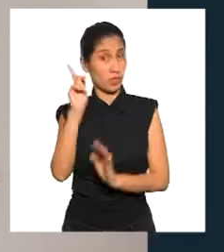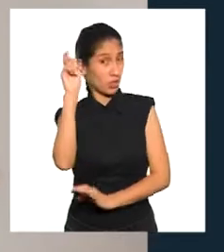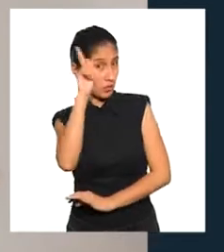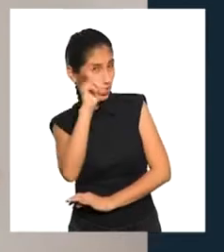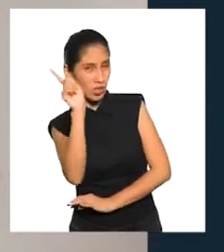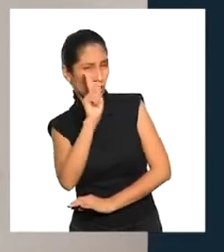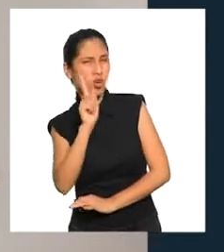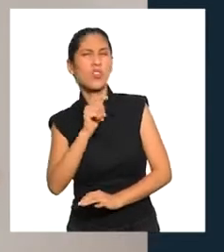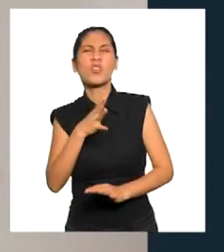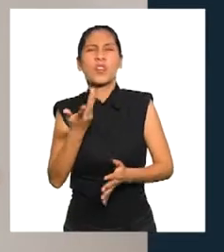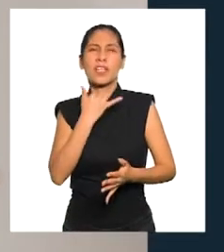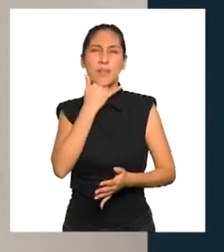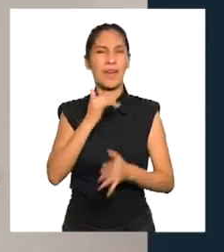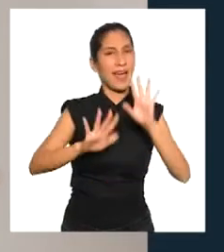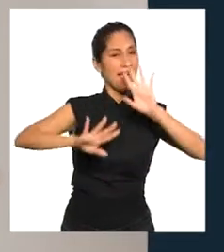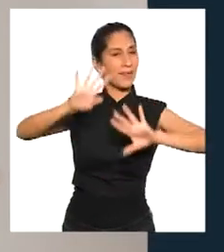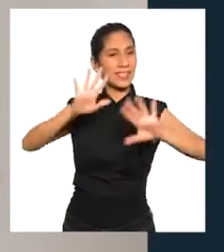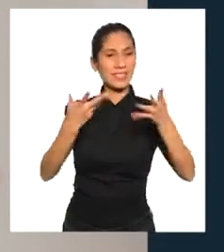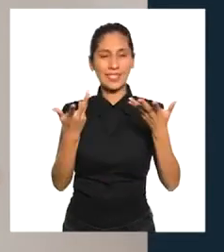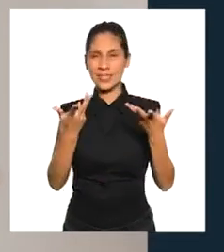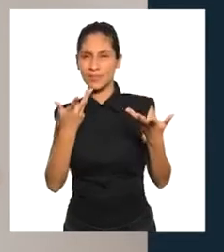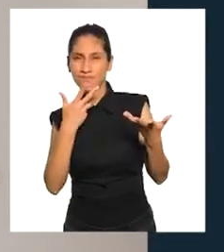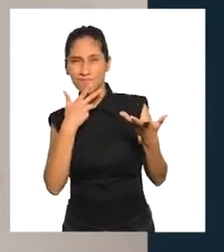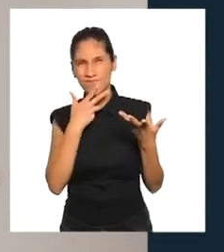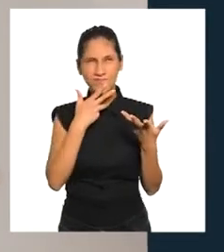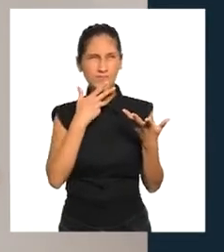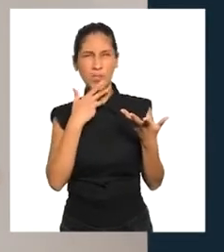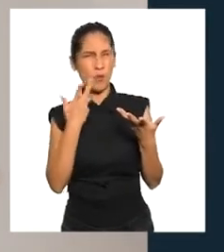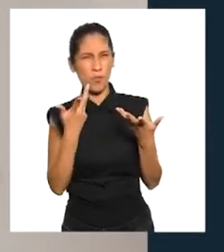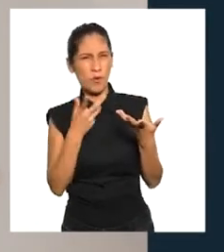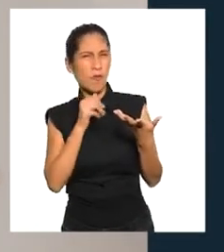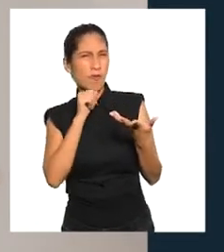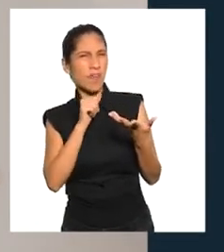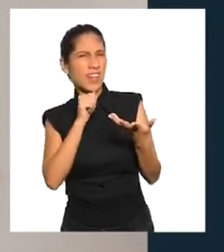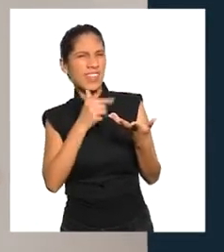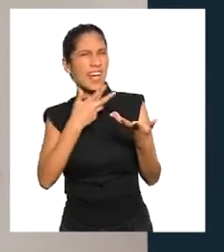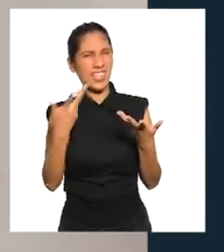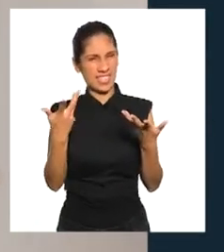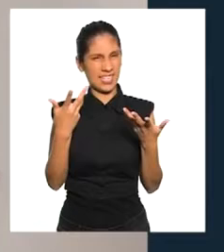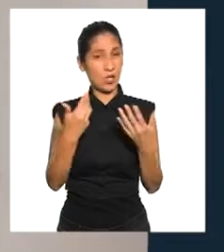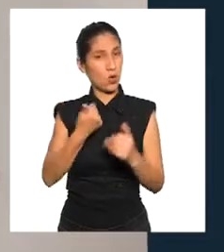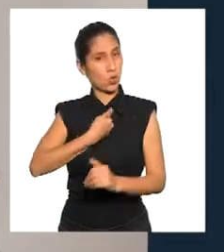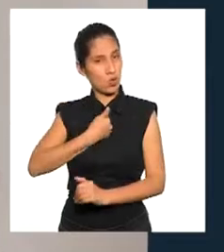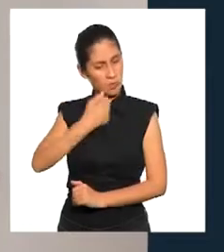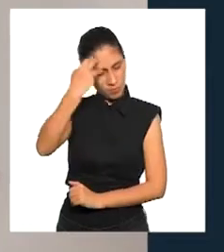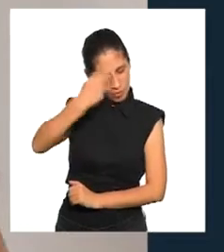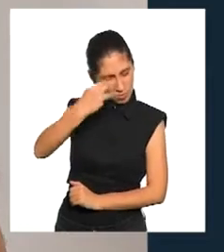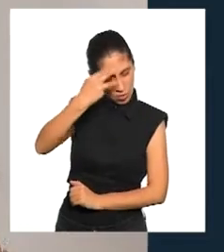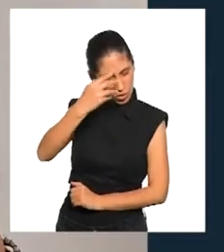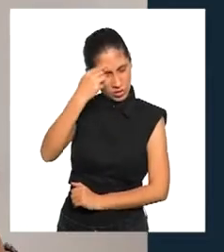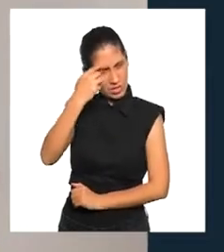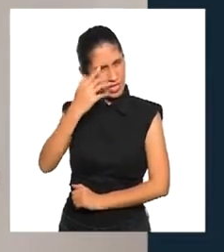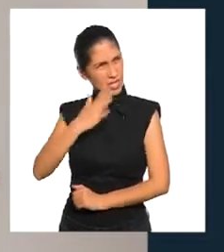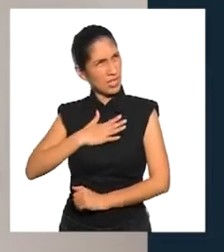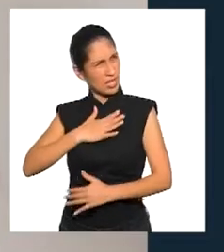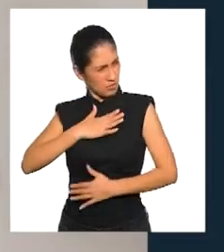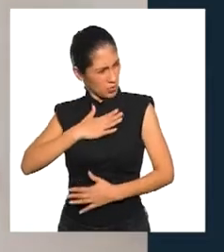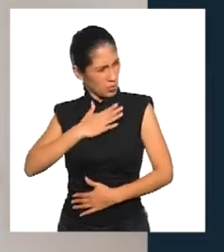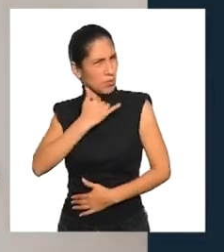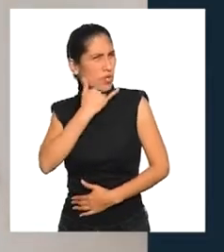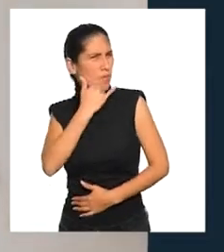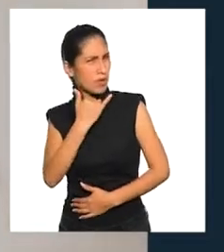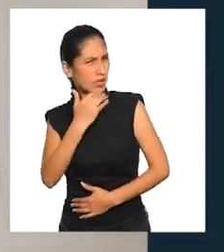difícil, sino que a veces no estamos muy acostumbrados a darnos cuenta qué pasa en nuestro cuerpo y